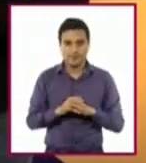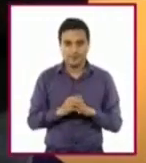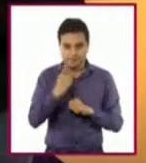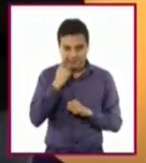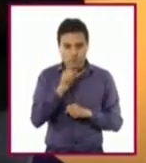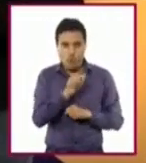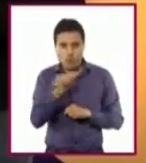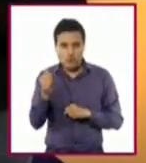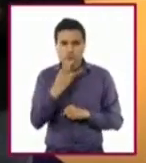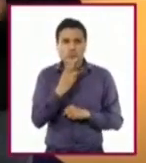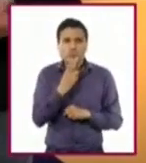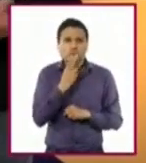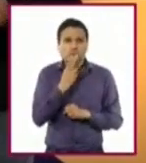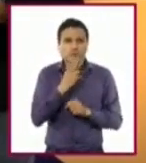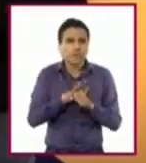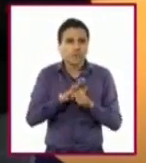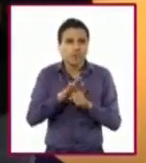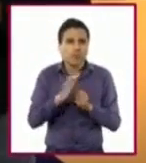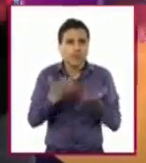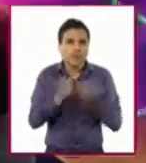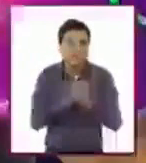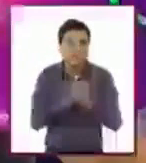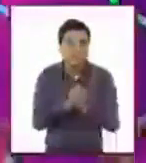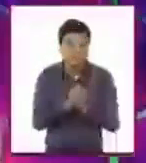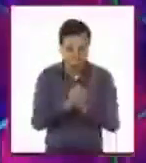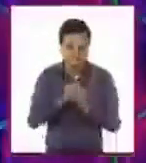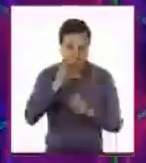medidas de tendencia central existen